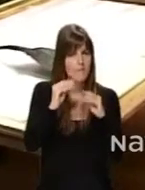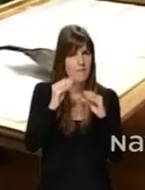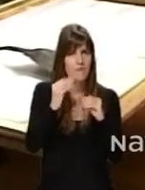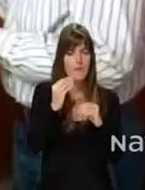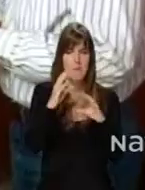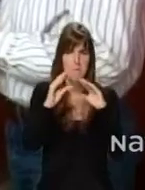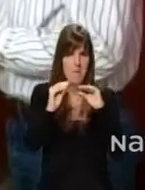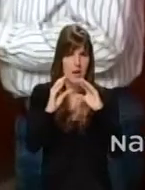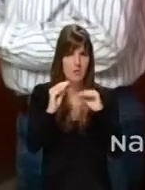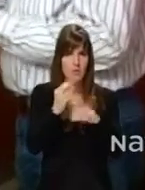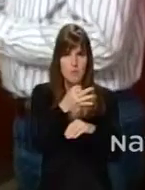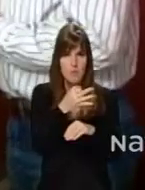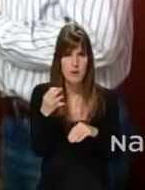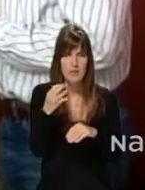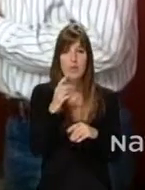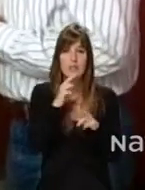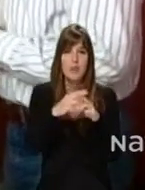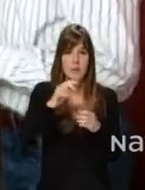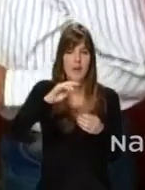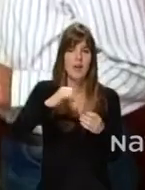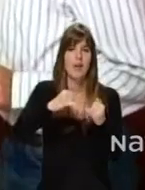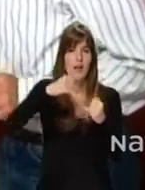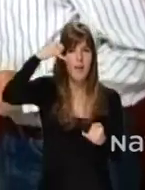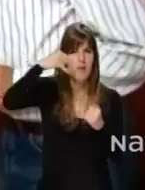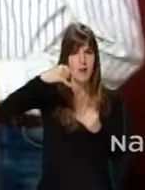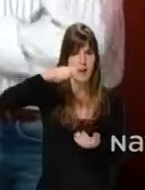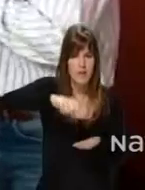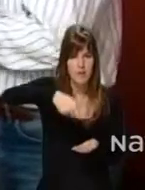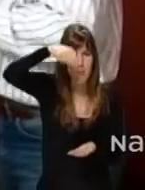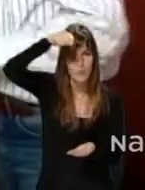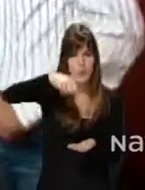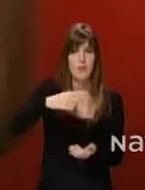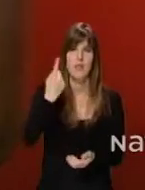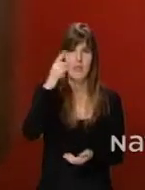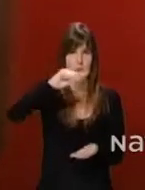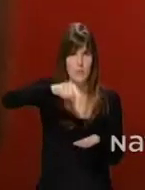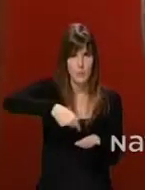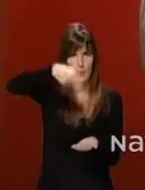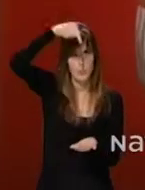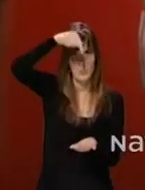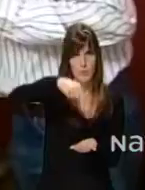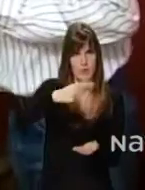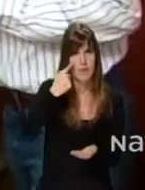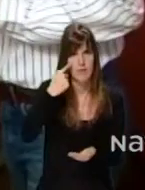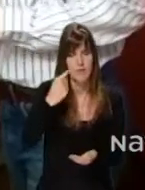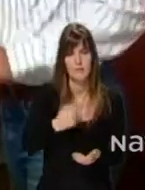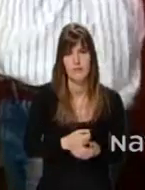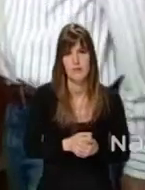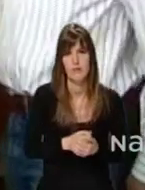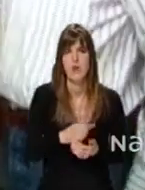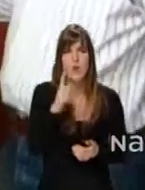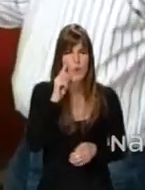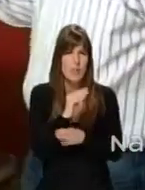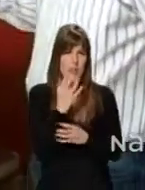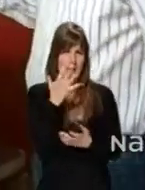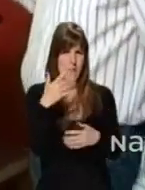que es blandito, hay que darle punto de hebra, que se llama. Uh-huh. ¿Y sabes cómo se hace eso? No. Metiendo el dedo. Pero estás viendo, ¿eh? ¡Oh,